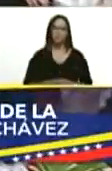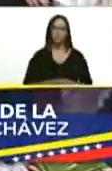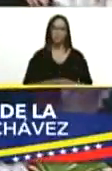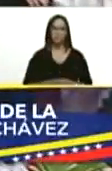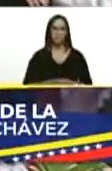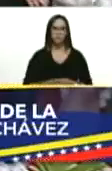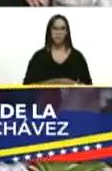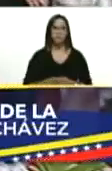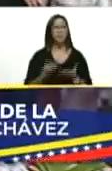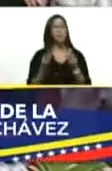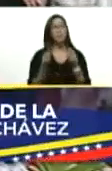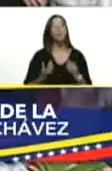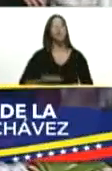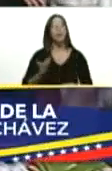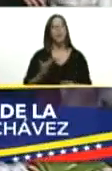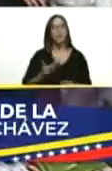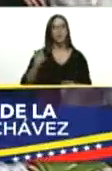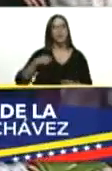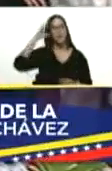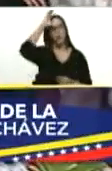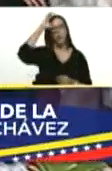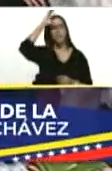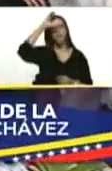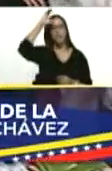Es muy importante tener conciencia